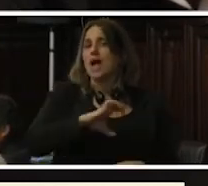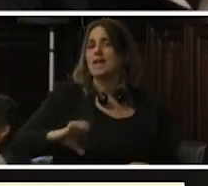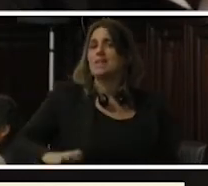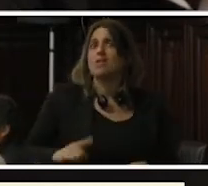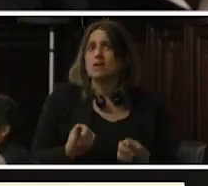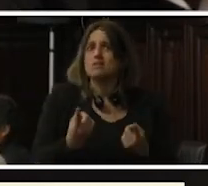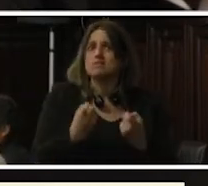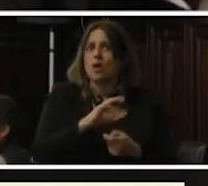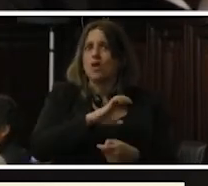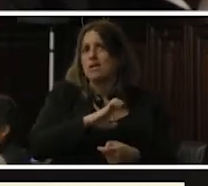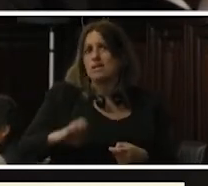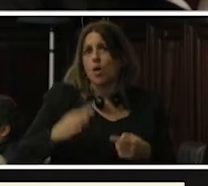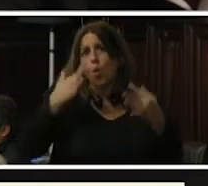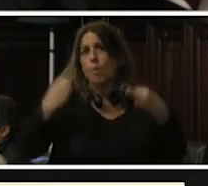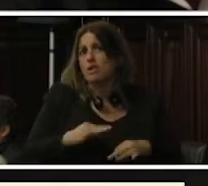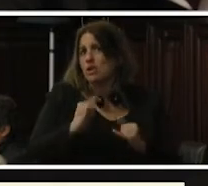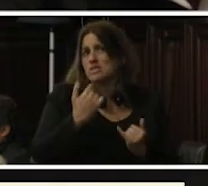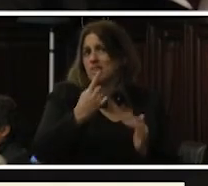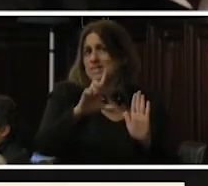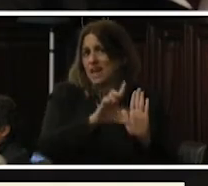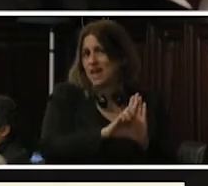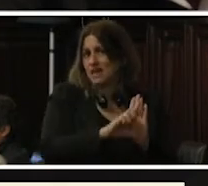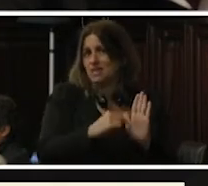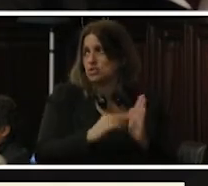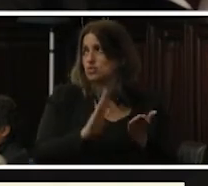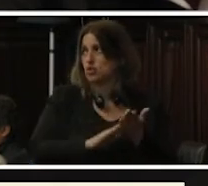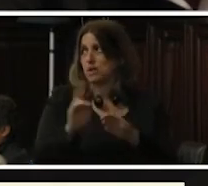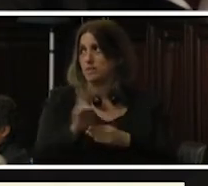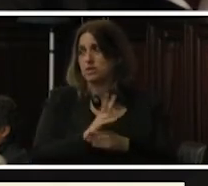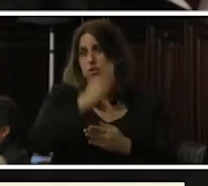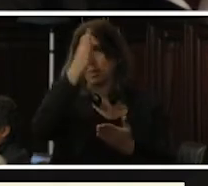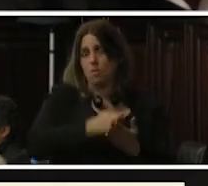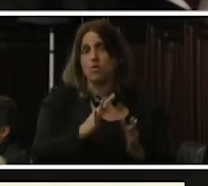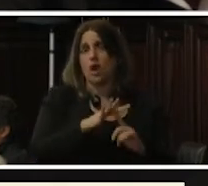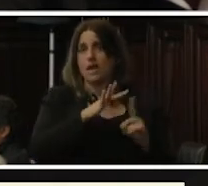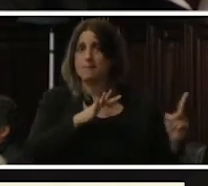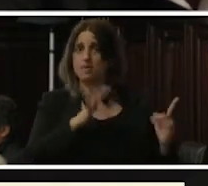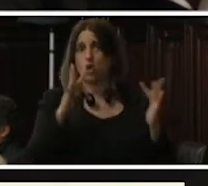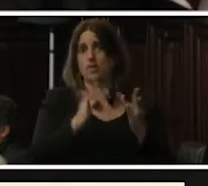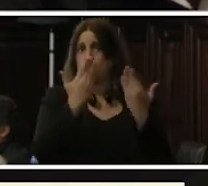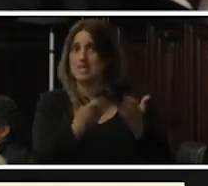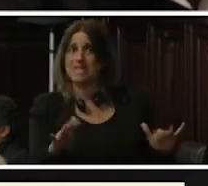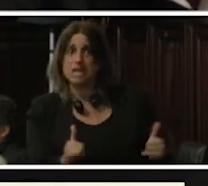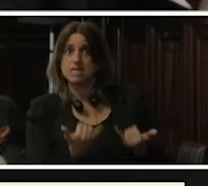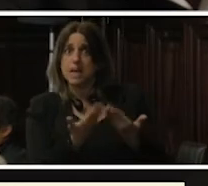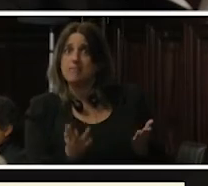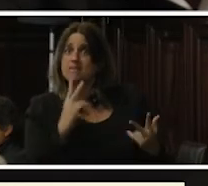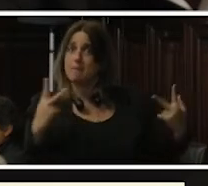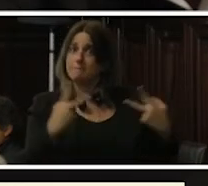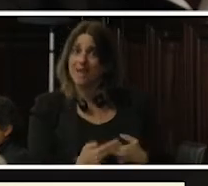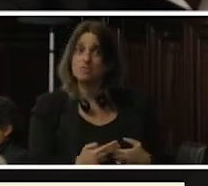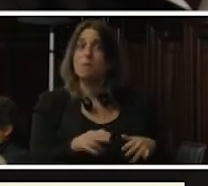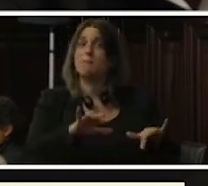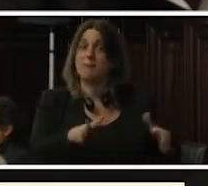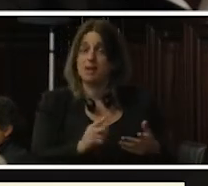cumpla con lo establecido en la propia ley. La Ley de Protección de Pueblos en Aislamiento y Contacto Inicial, que establece plazos para